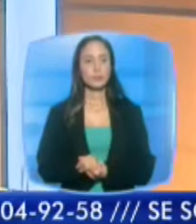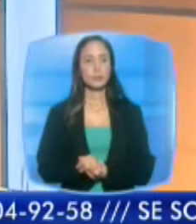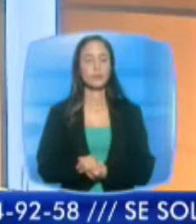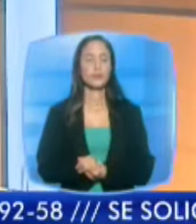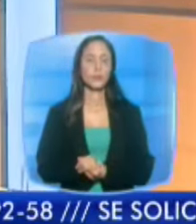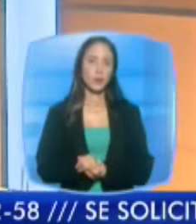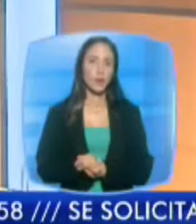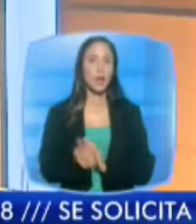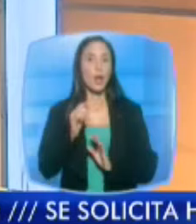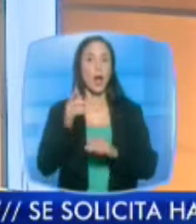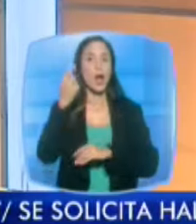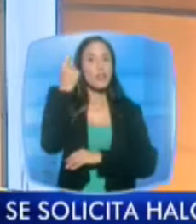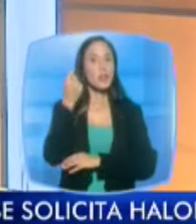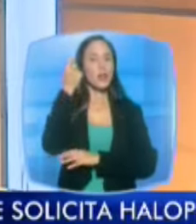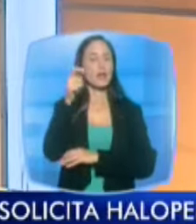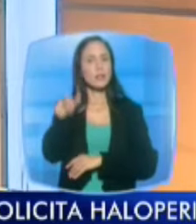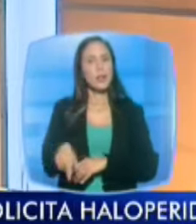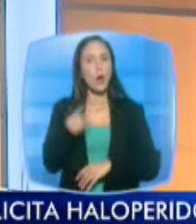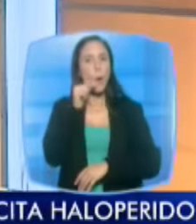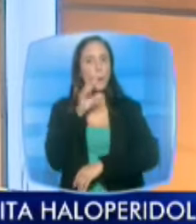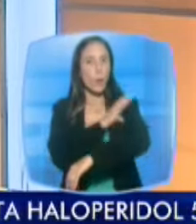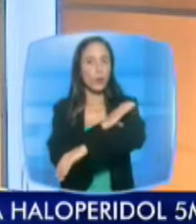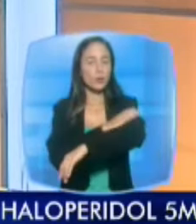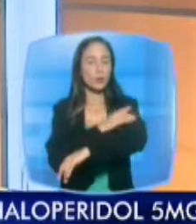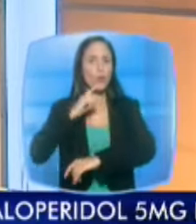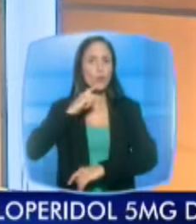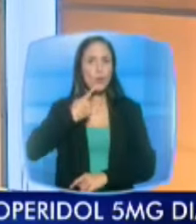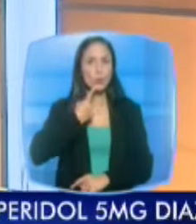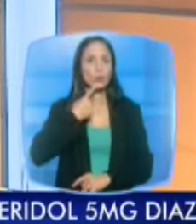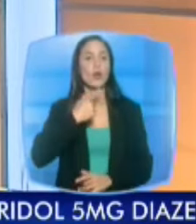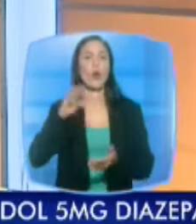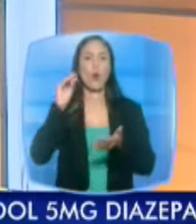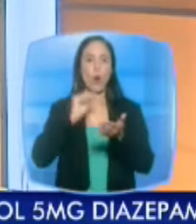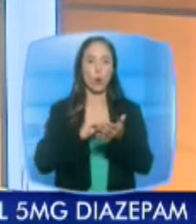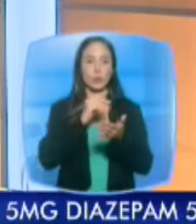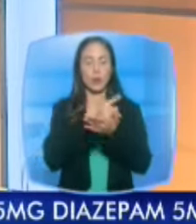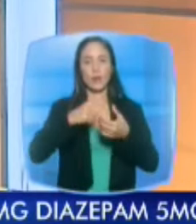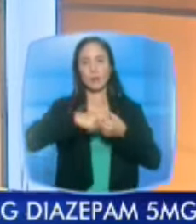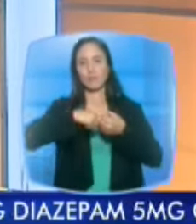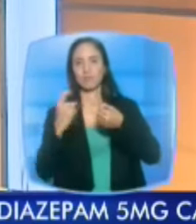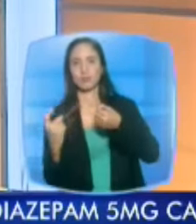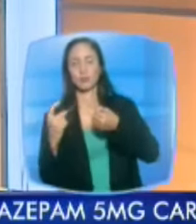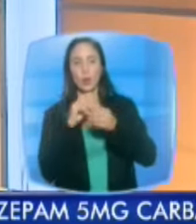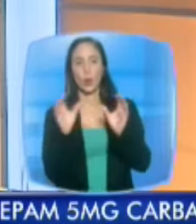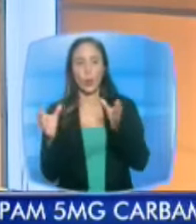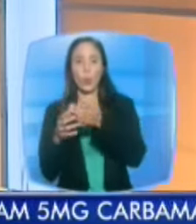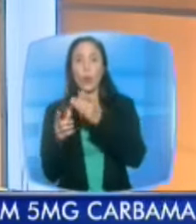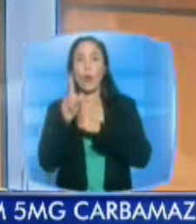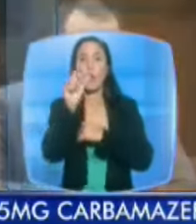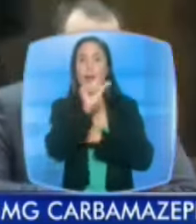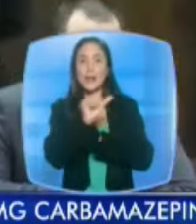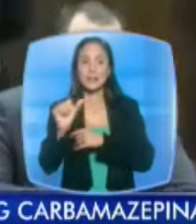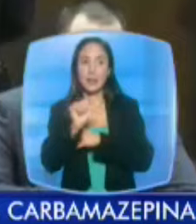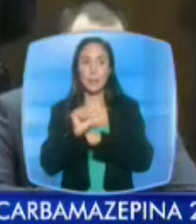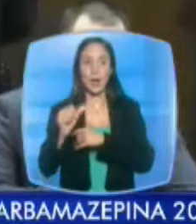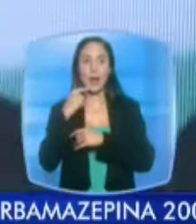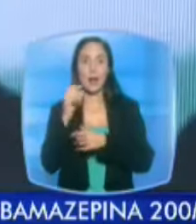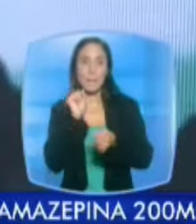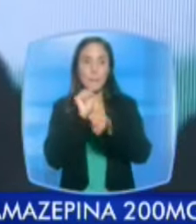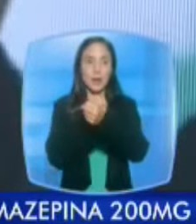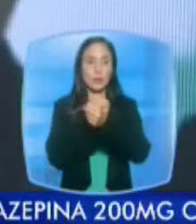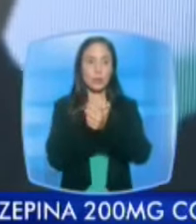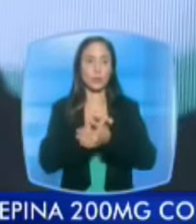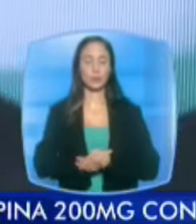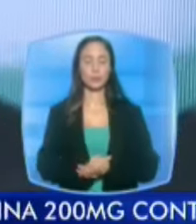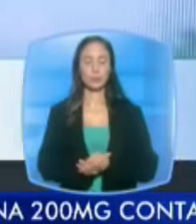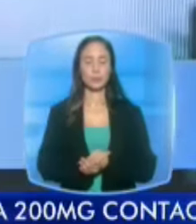El dirigente opositor ruso Alexei Navalny fue puesto nuevamente en aislamiento durante una semana en la colonia penitenciaria